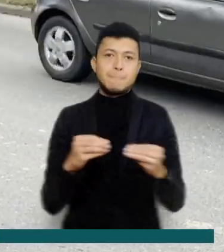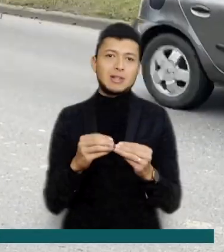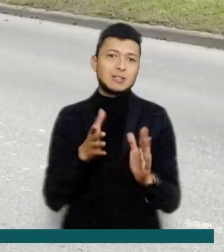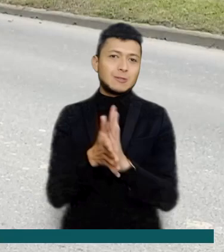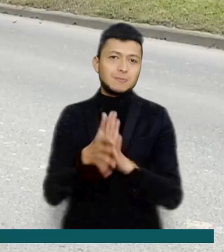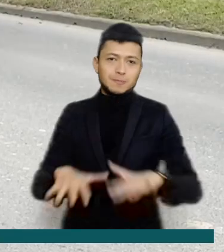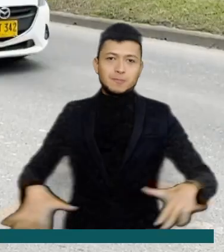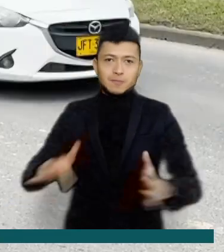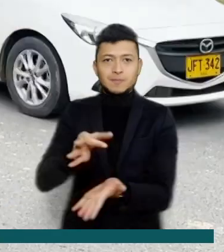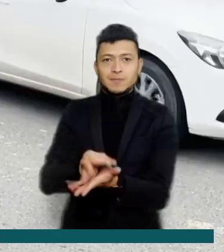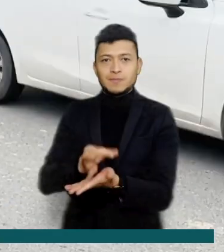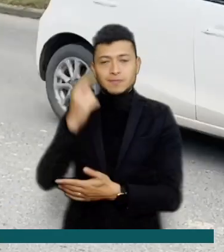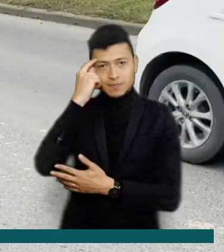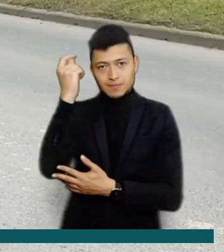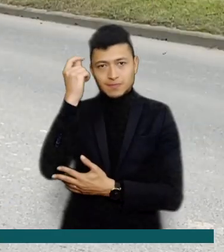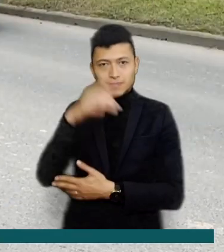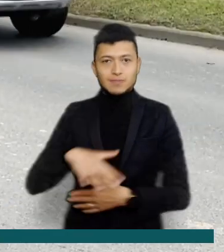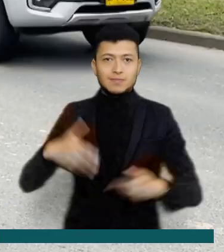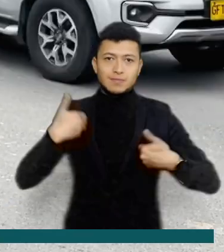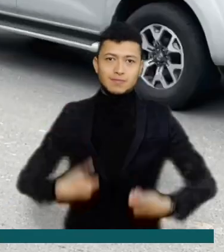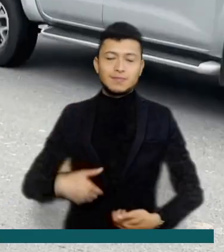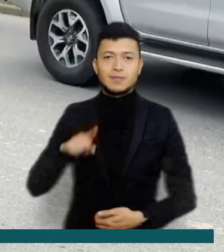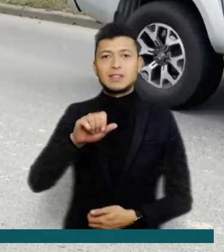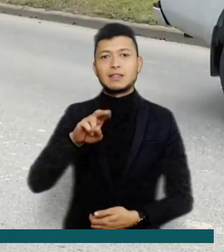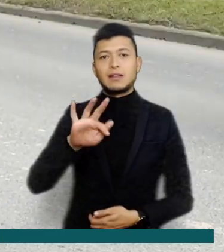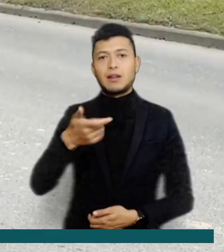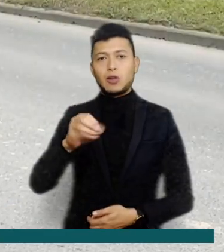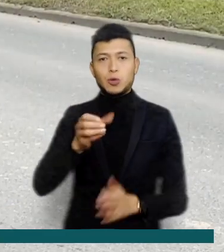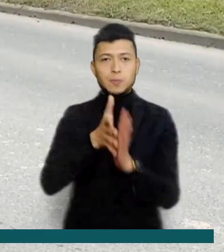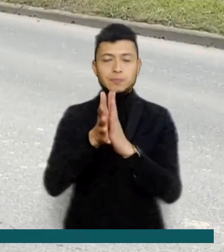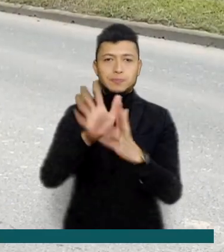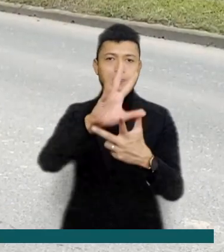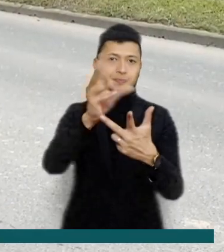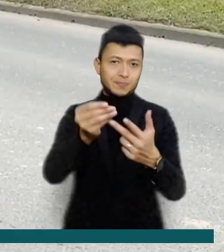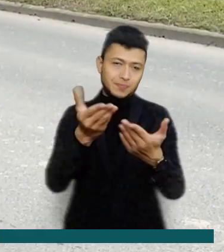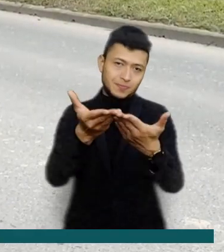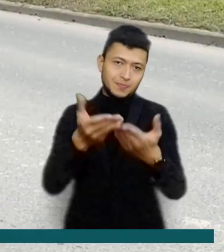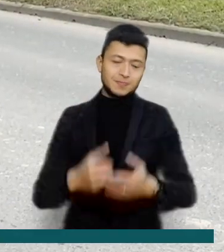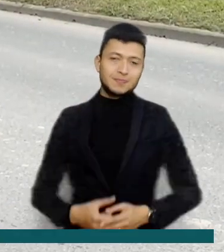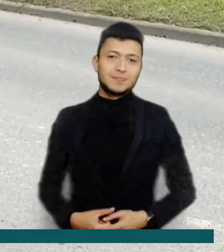Es la información por ahora desde la capital del departamento del Meta, Santiago Morina, enlace 13.